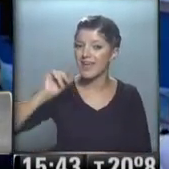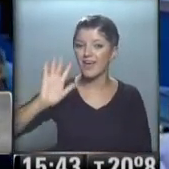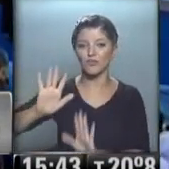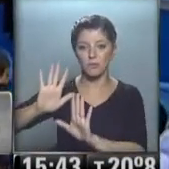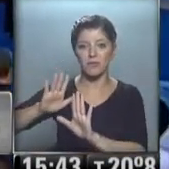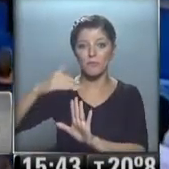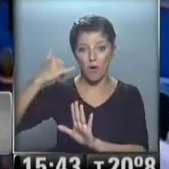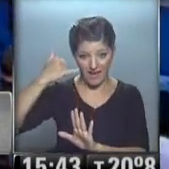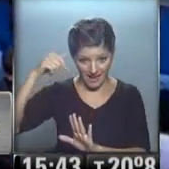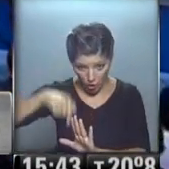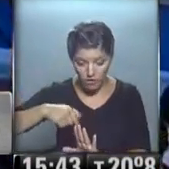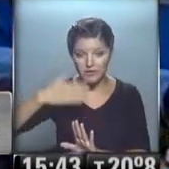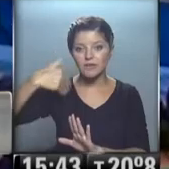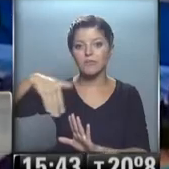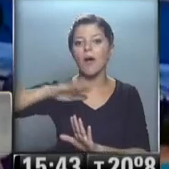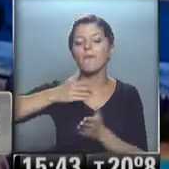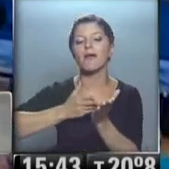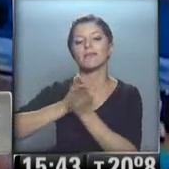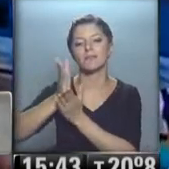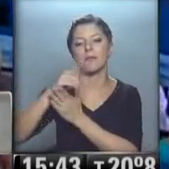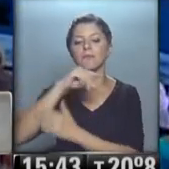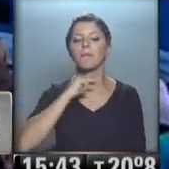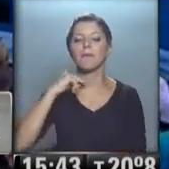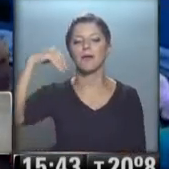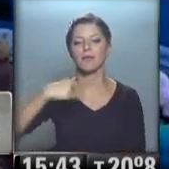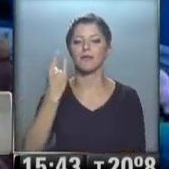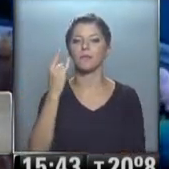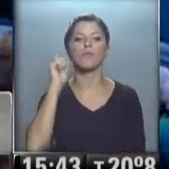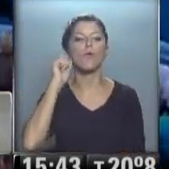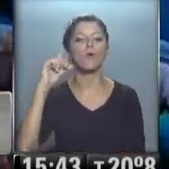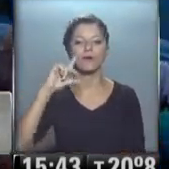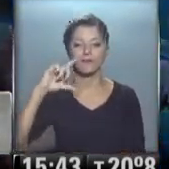y será por siempre el padre Mujica.